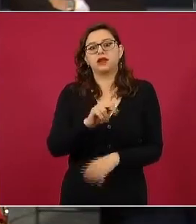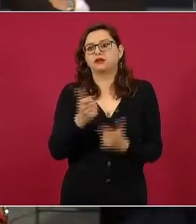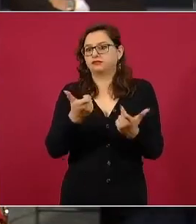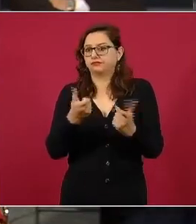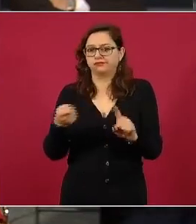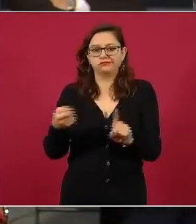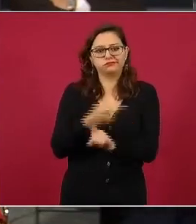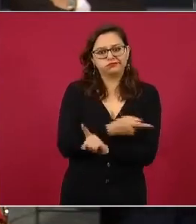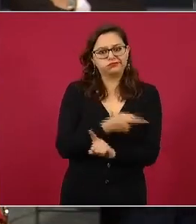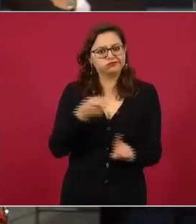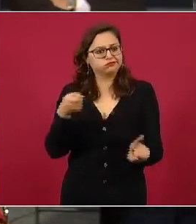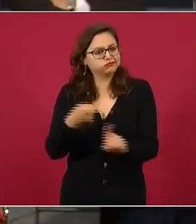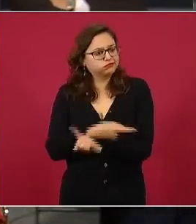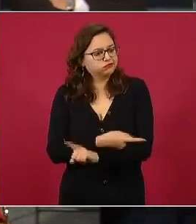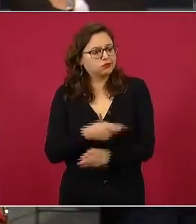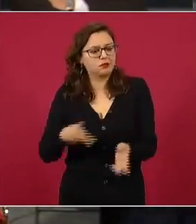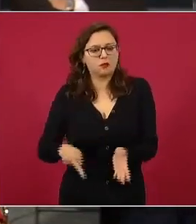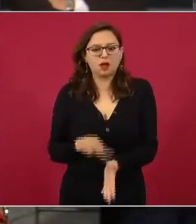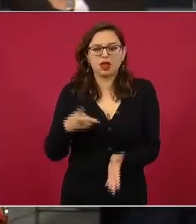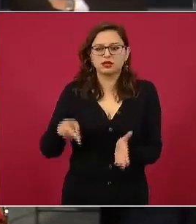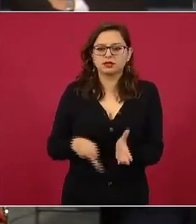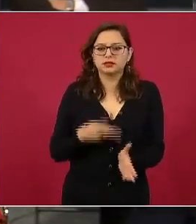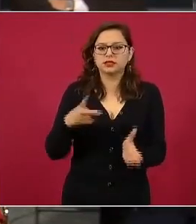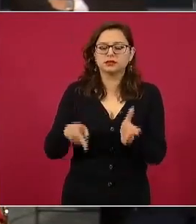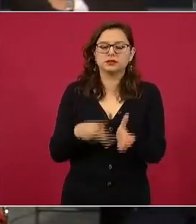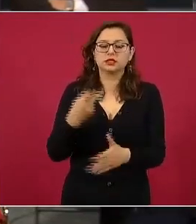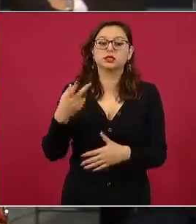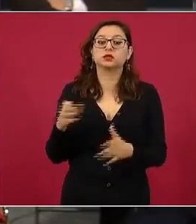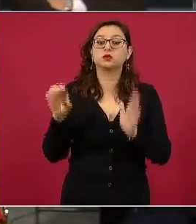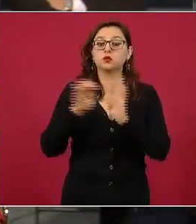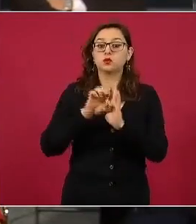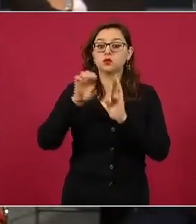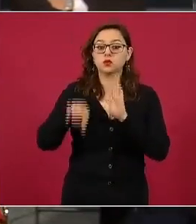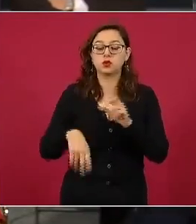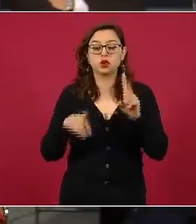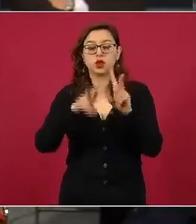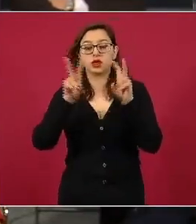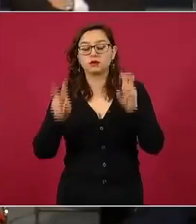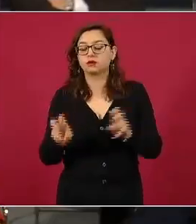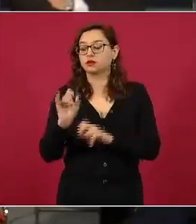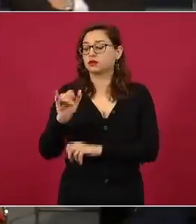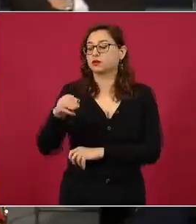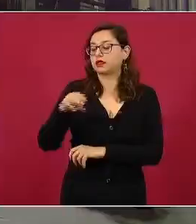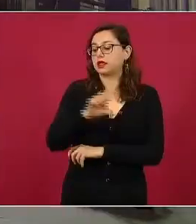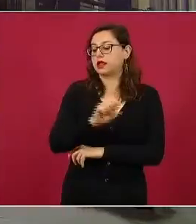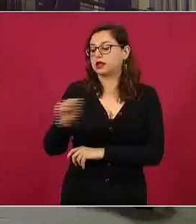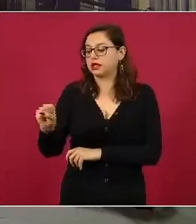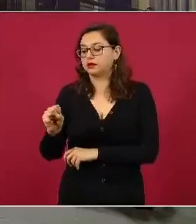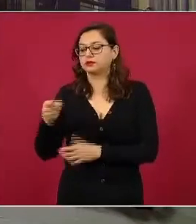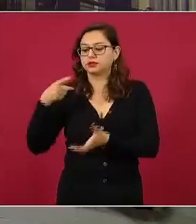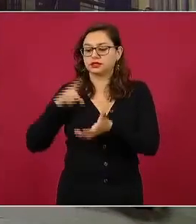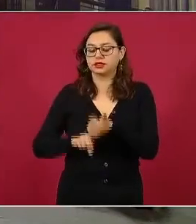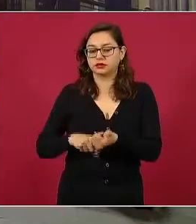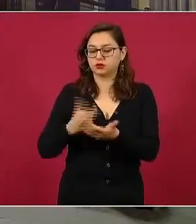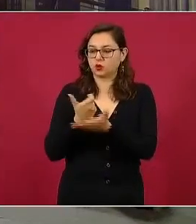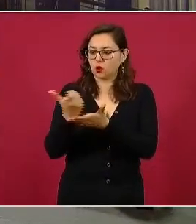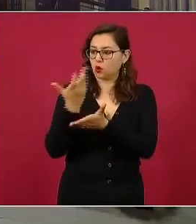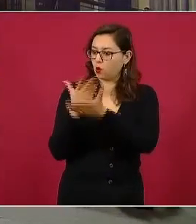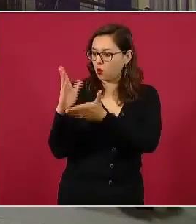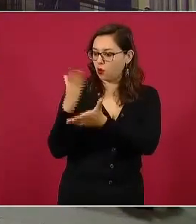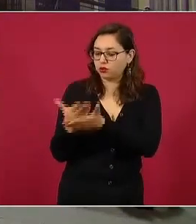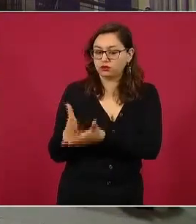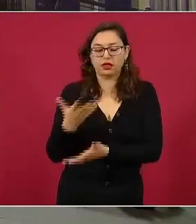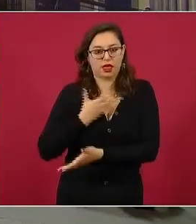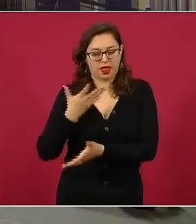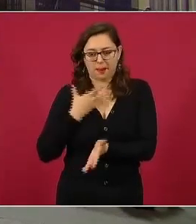propia cooperativa, por ejemplo, en el tema de las aportaciones al IMSS, de las cuotas. Ellos tienen elementos y